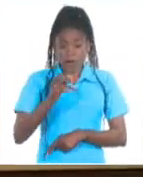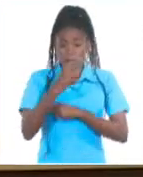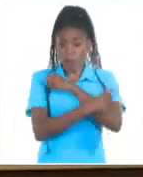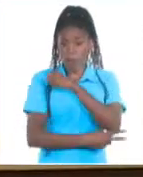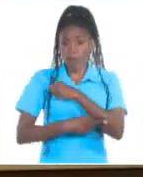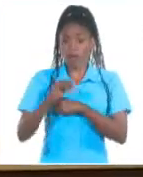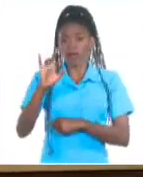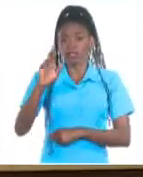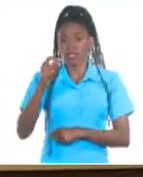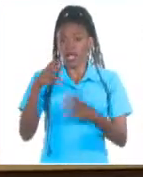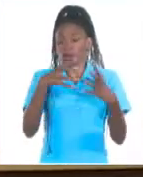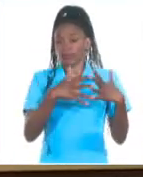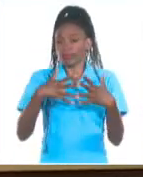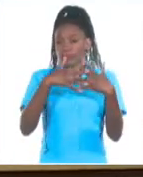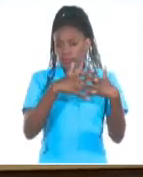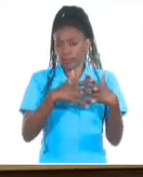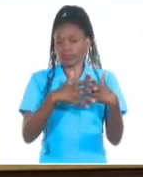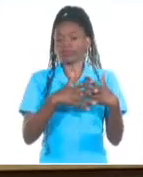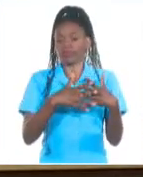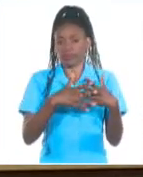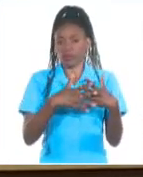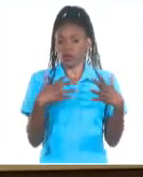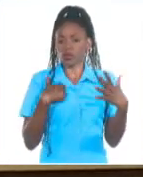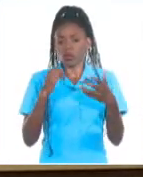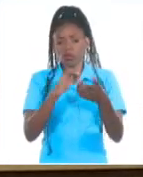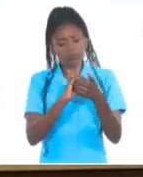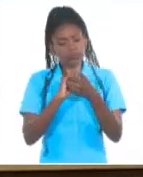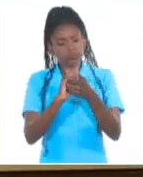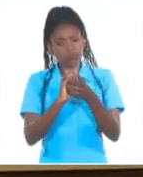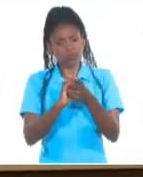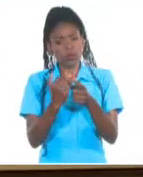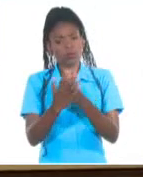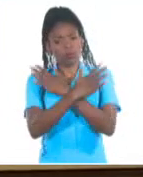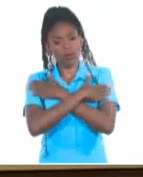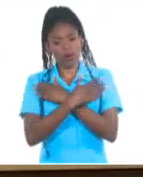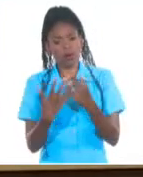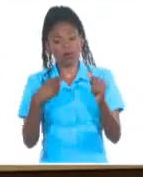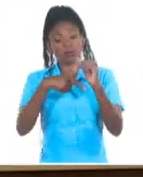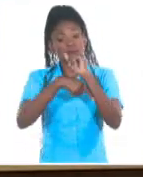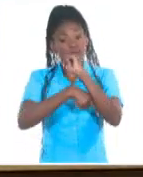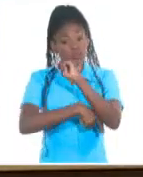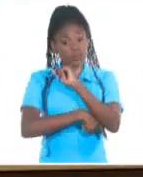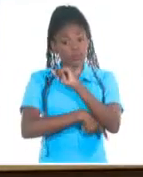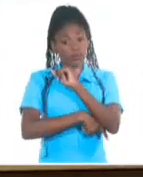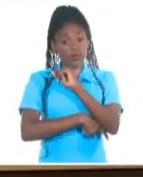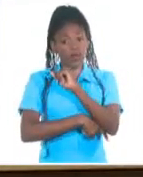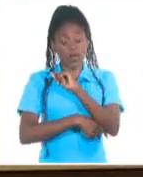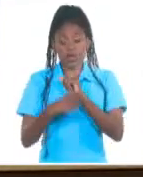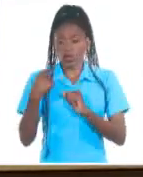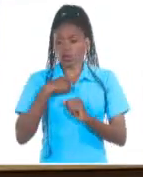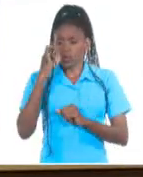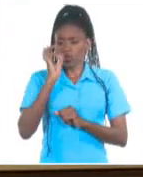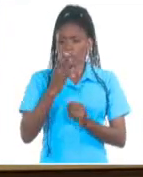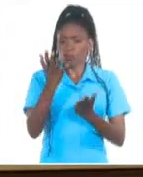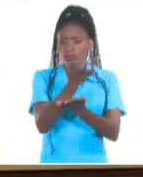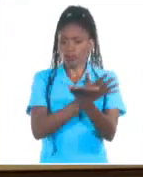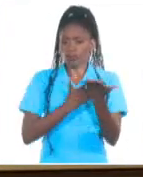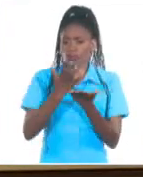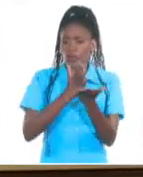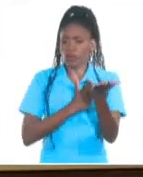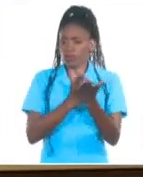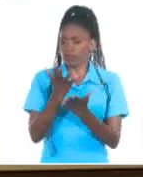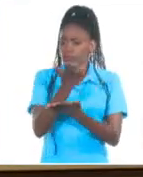nación hermana con la que tenemos vínculos muy, muy profundos y con la que compartimos también un